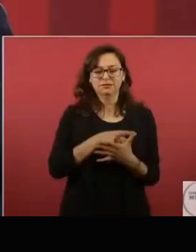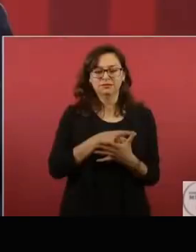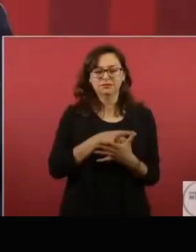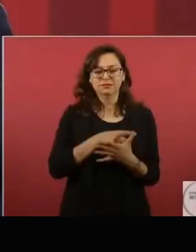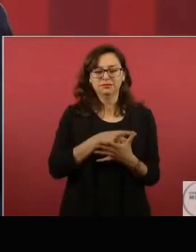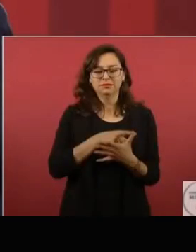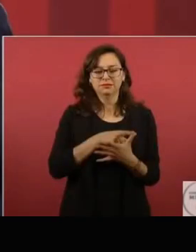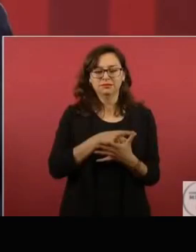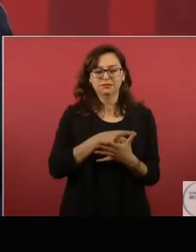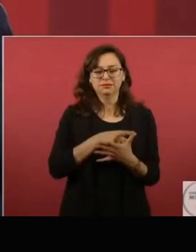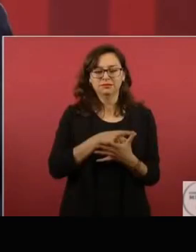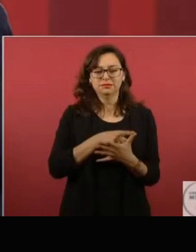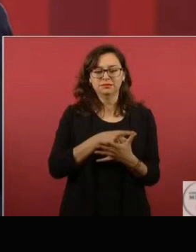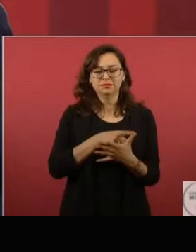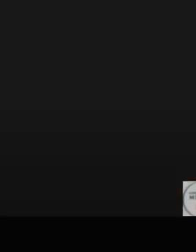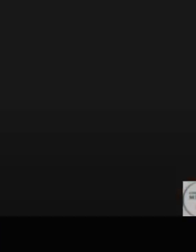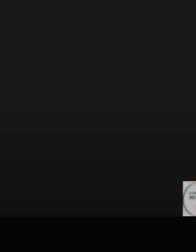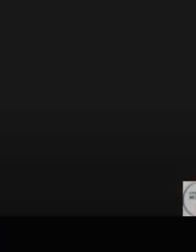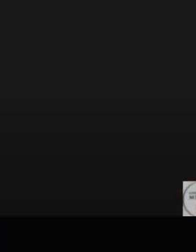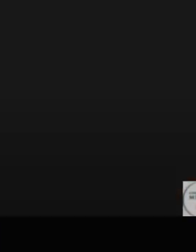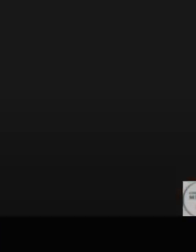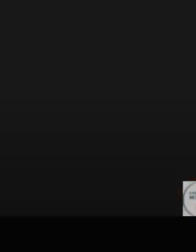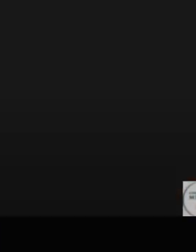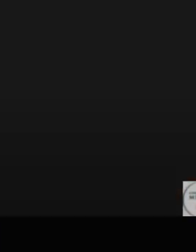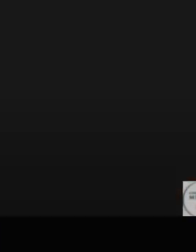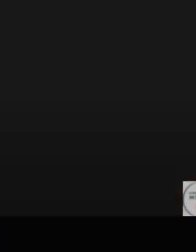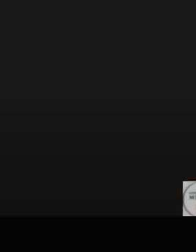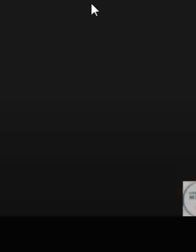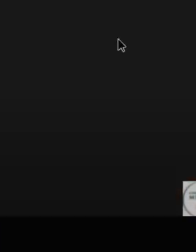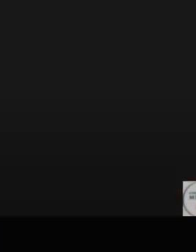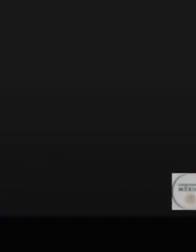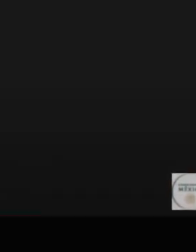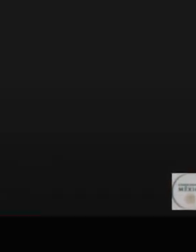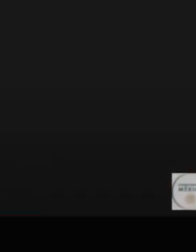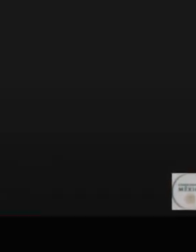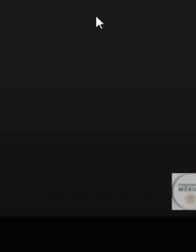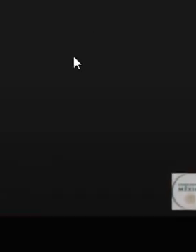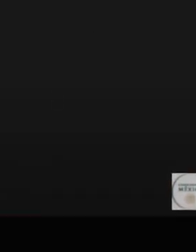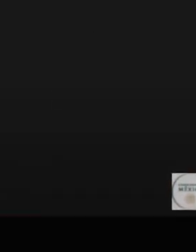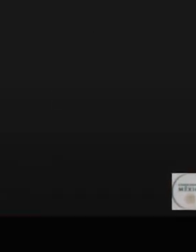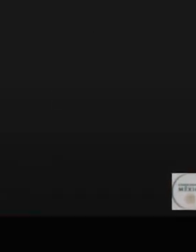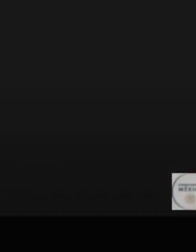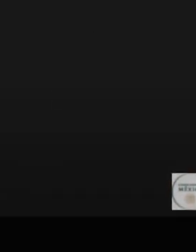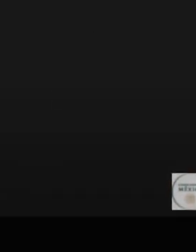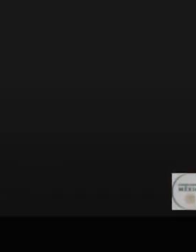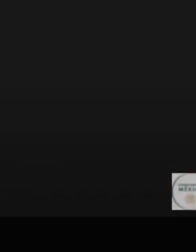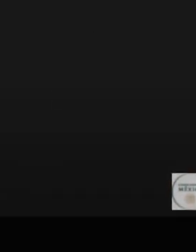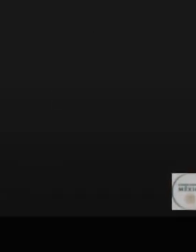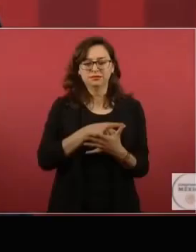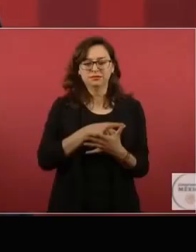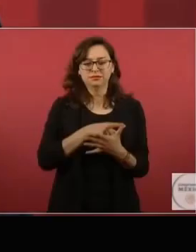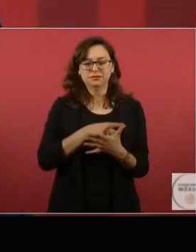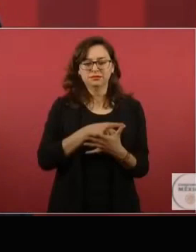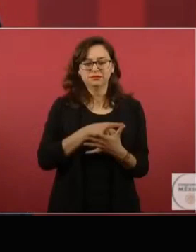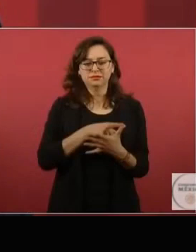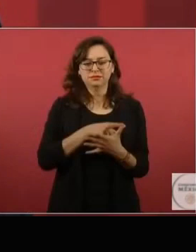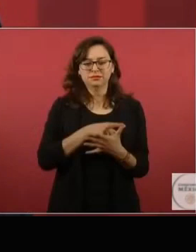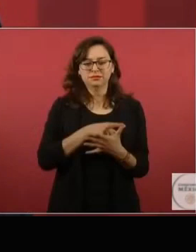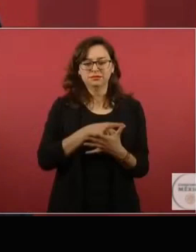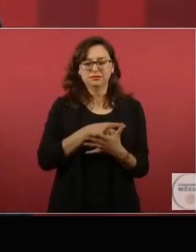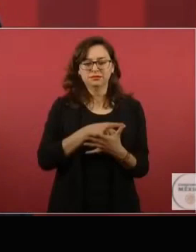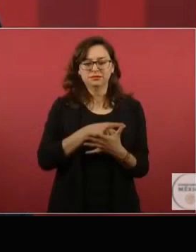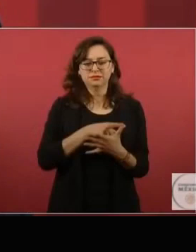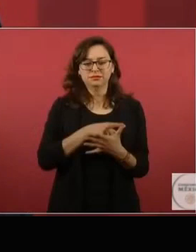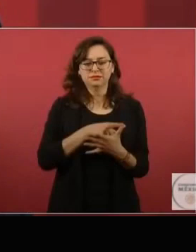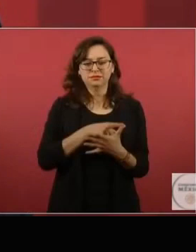que hable de esta manera pero es que si coloquialmente como dirían se pasan de lanza por completo estos mismos incluso hasta el